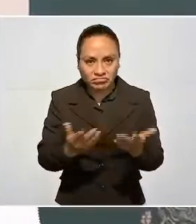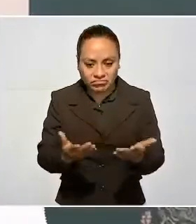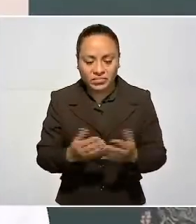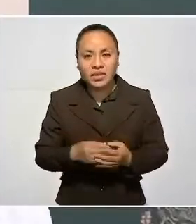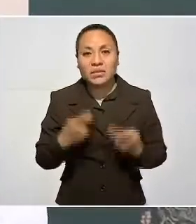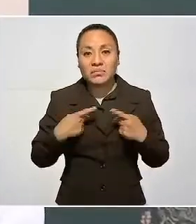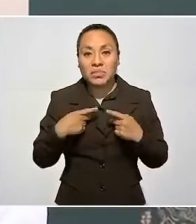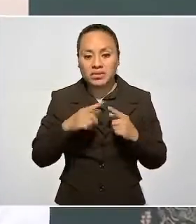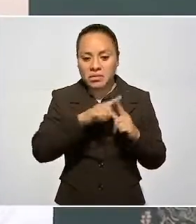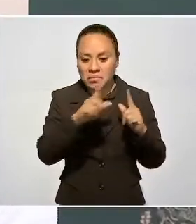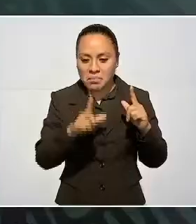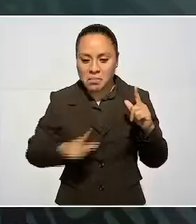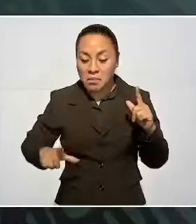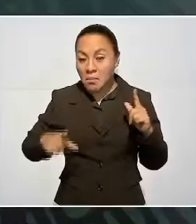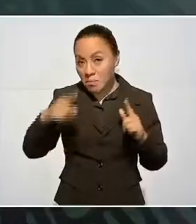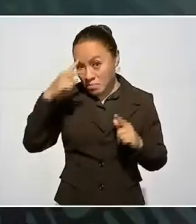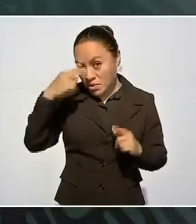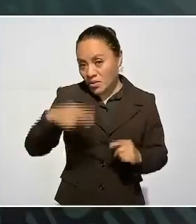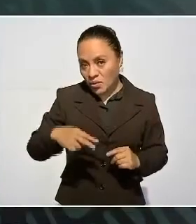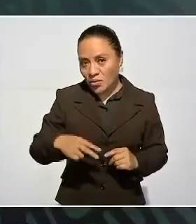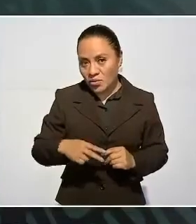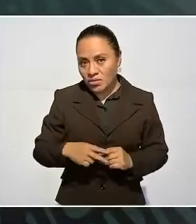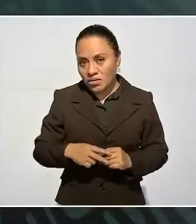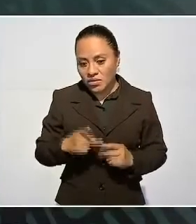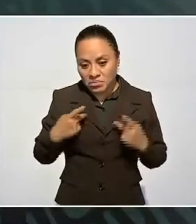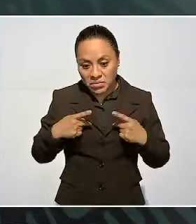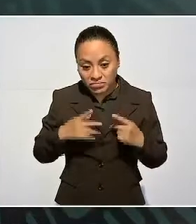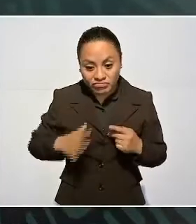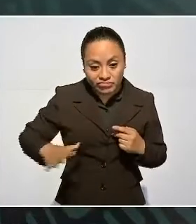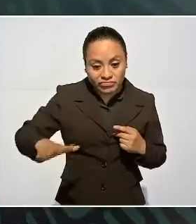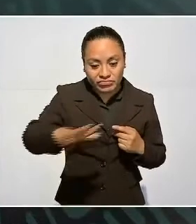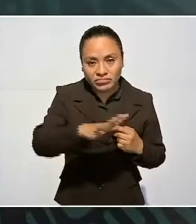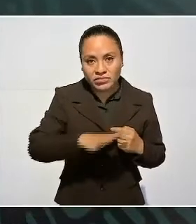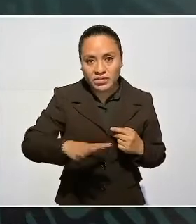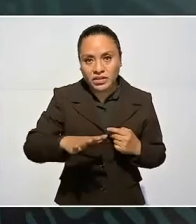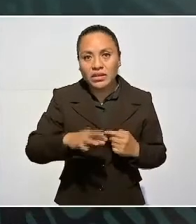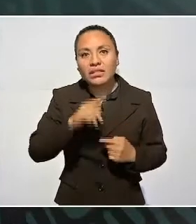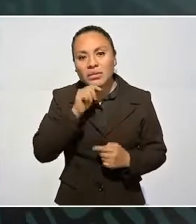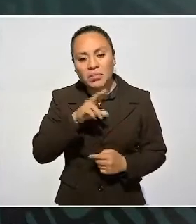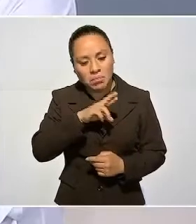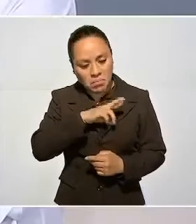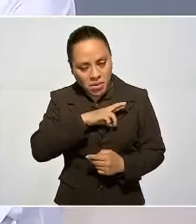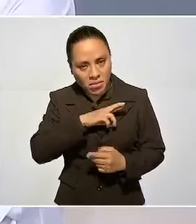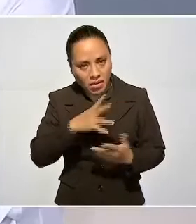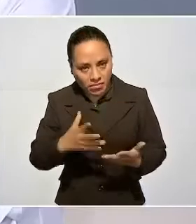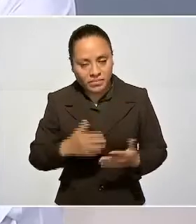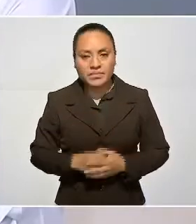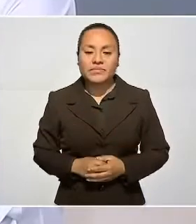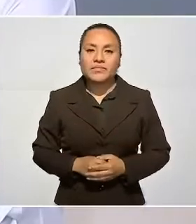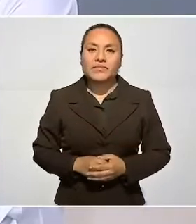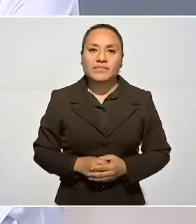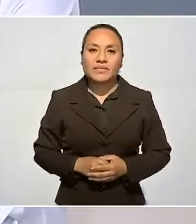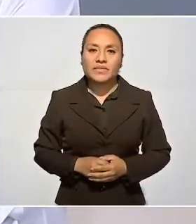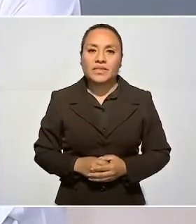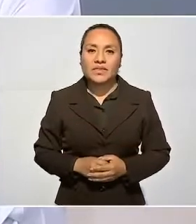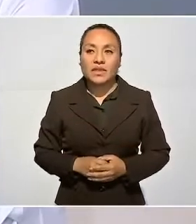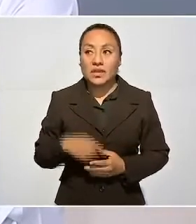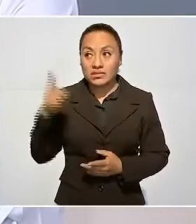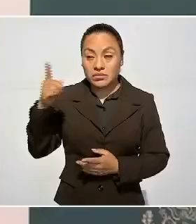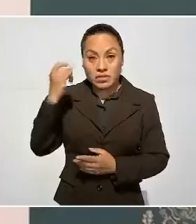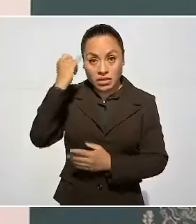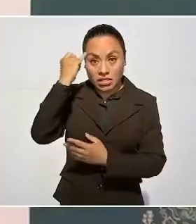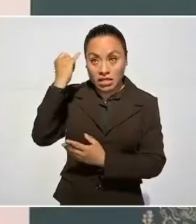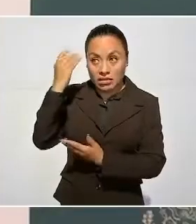los mexicanos en lo público y lo privado. Las convicciones de